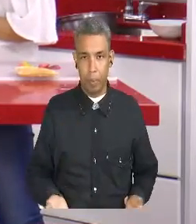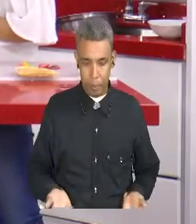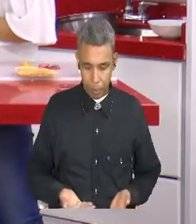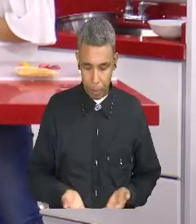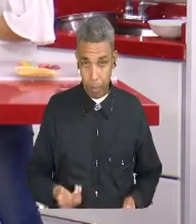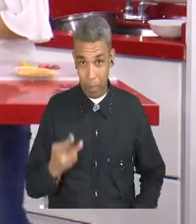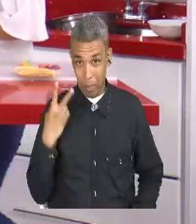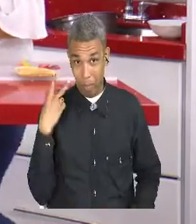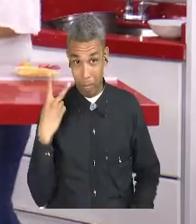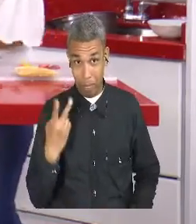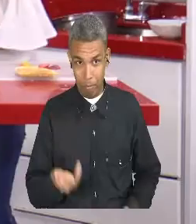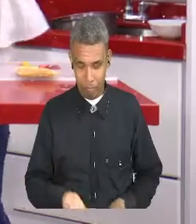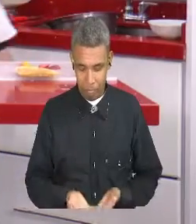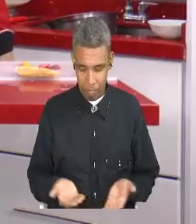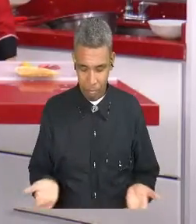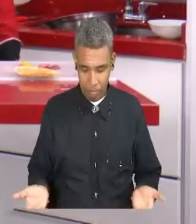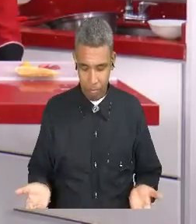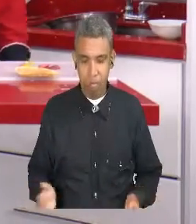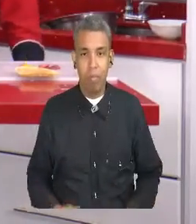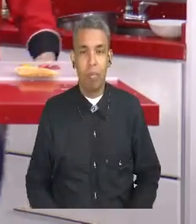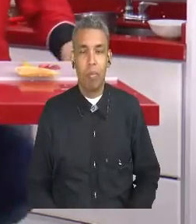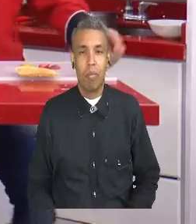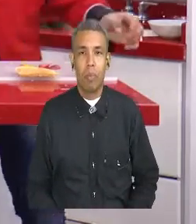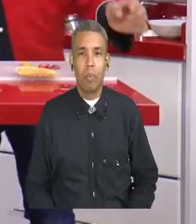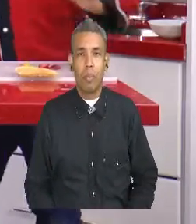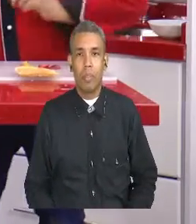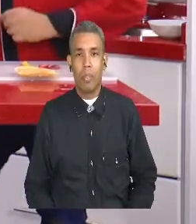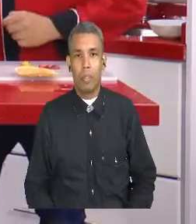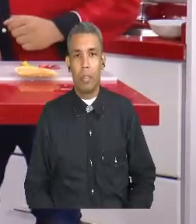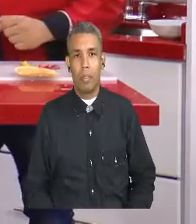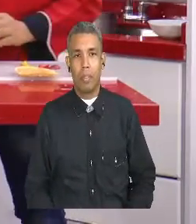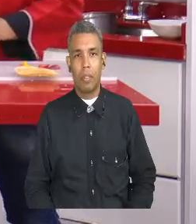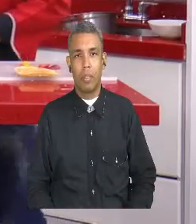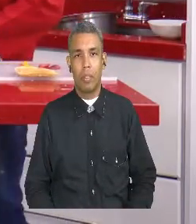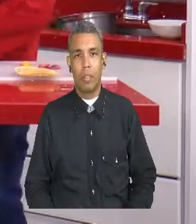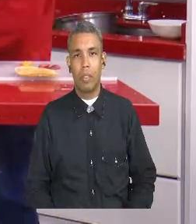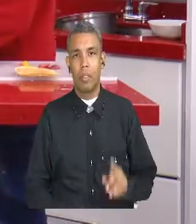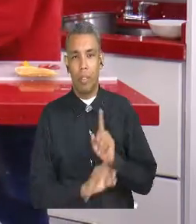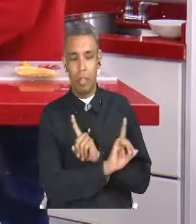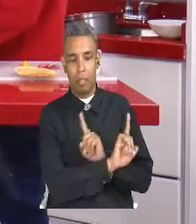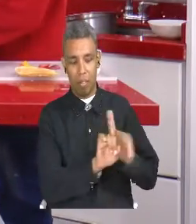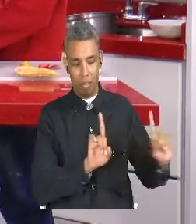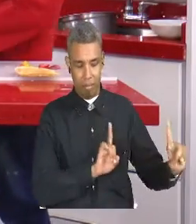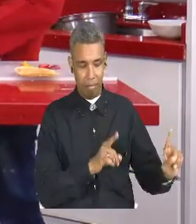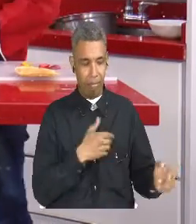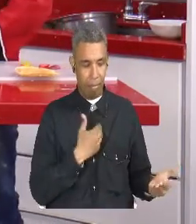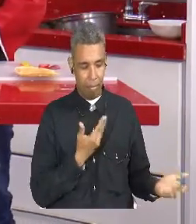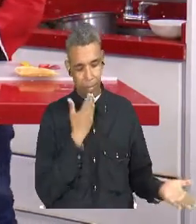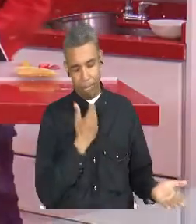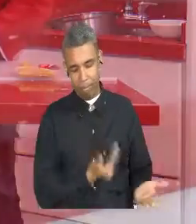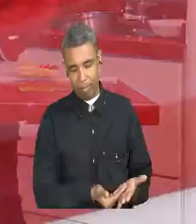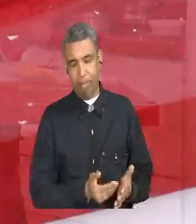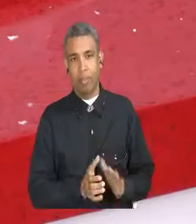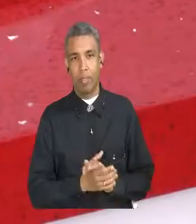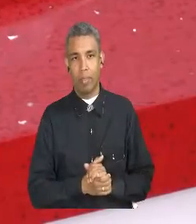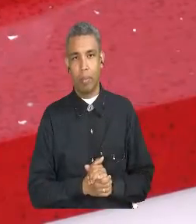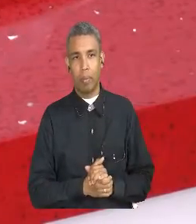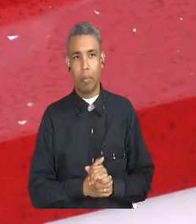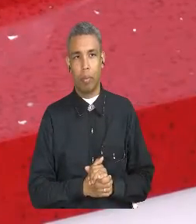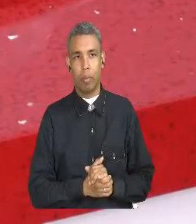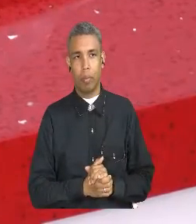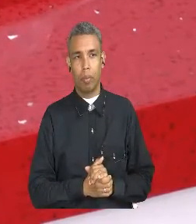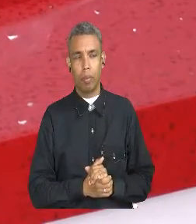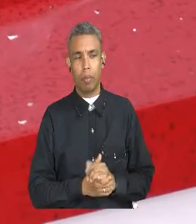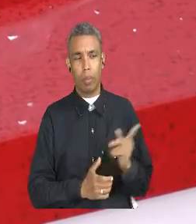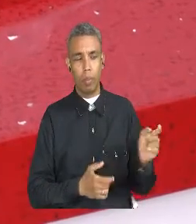Dot, correte por acá, por favor, Wilson, la dejamos en la mitad. De verdad que muchísimas gracias por habernos acompañado hoy, por sacar el espacio